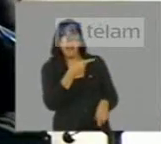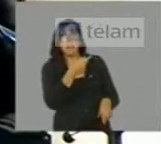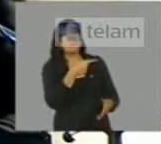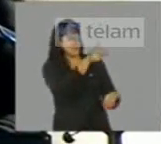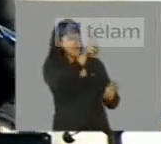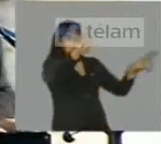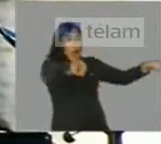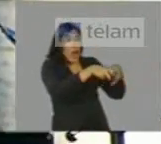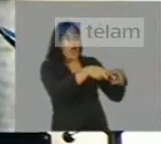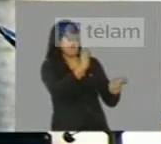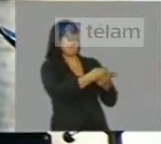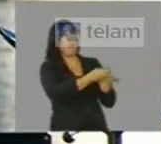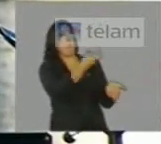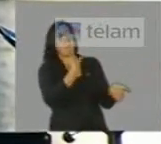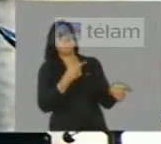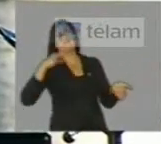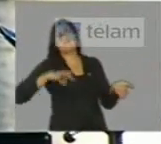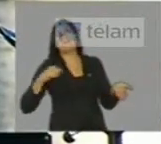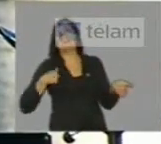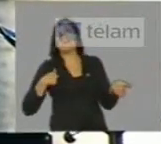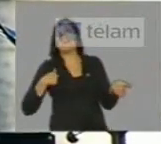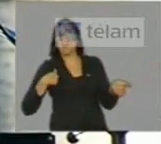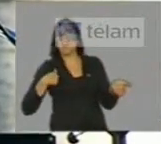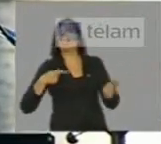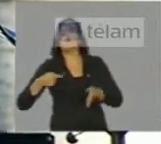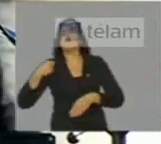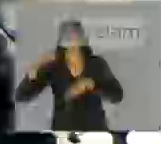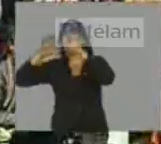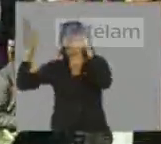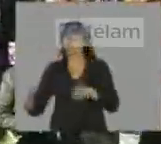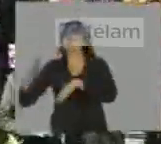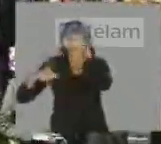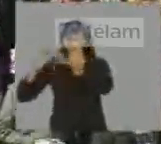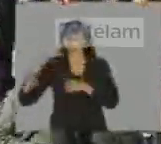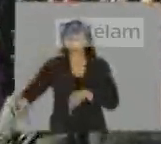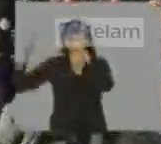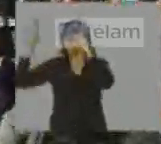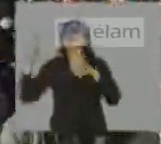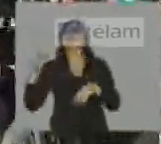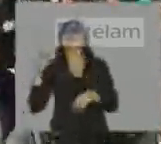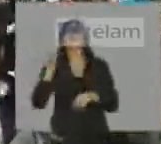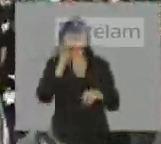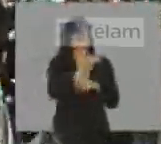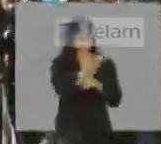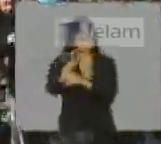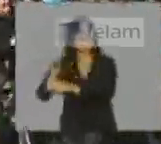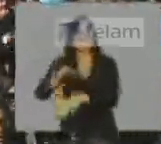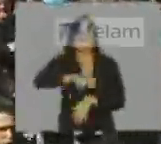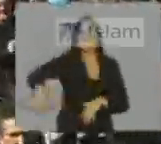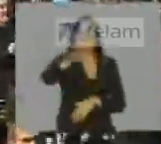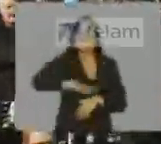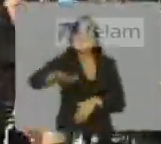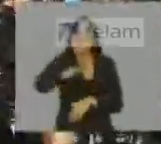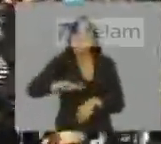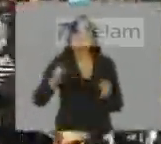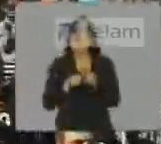pague los sueldos, para que te hagan los edificios, para que mantenga el pueblo y para que no pase lo que